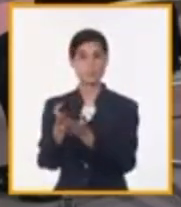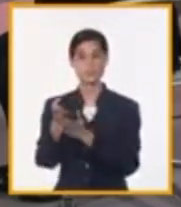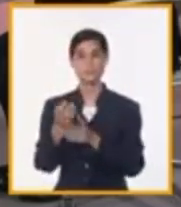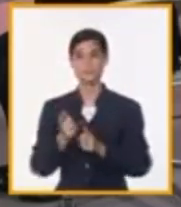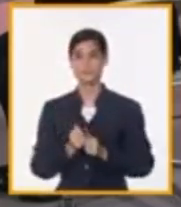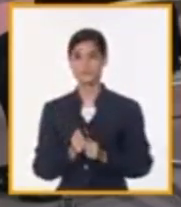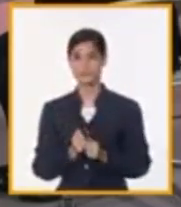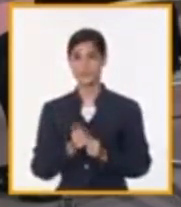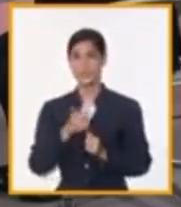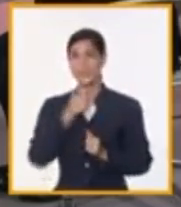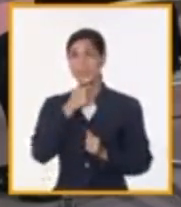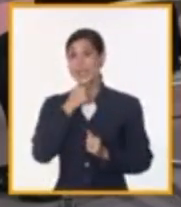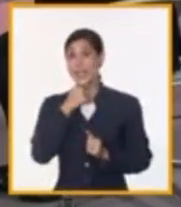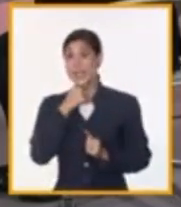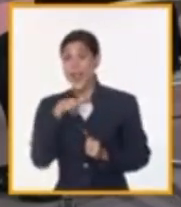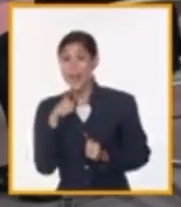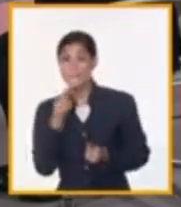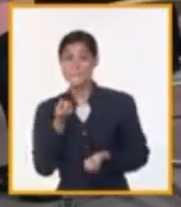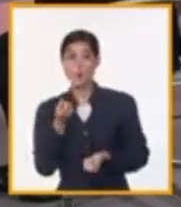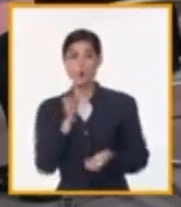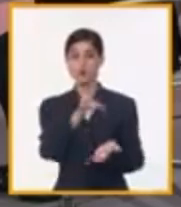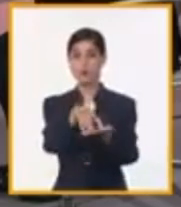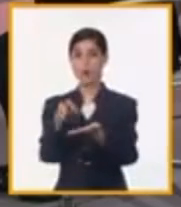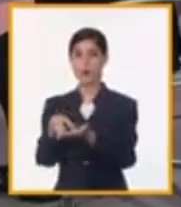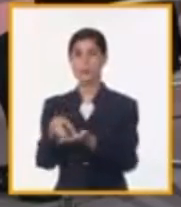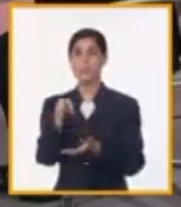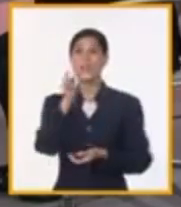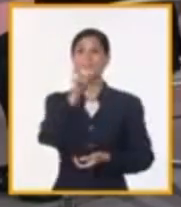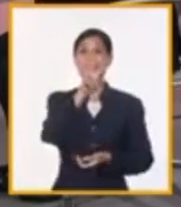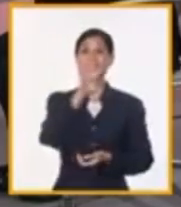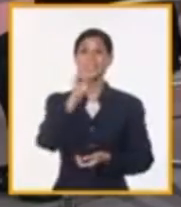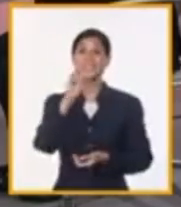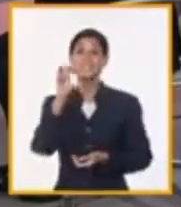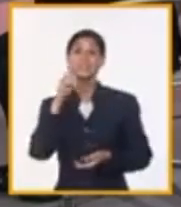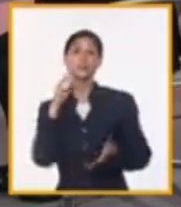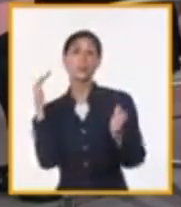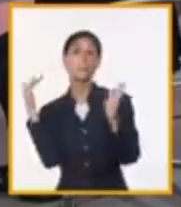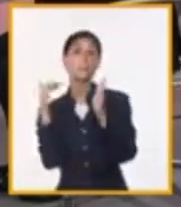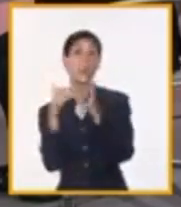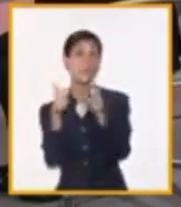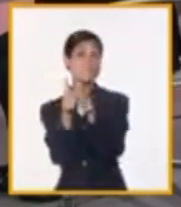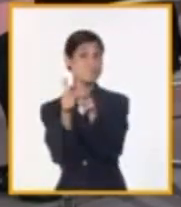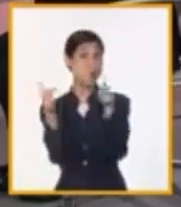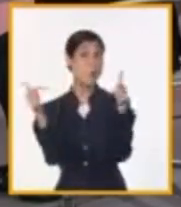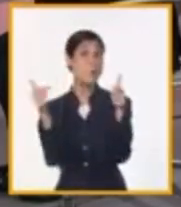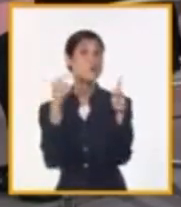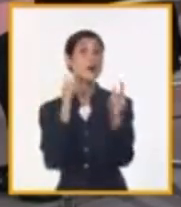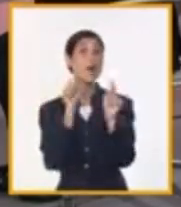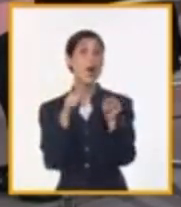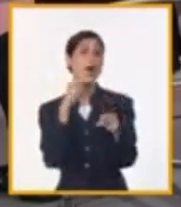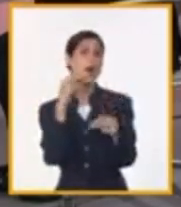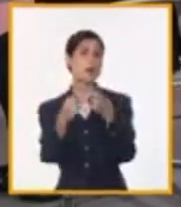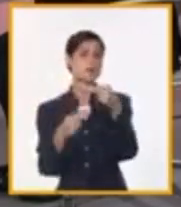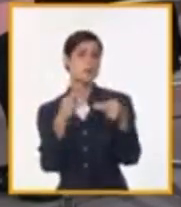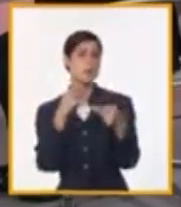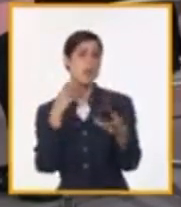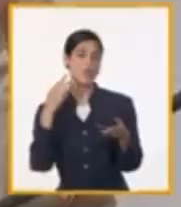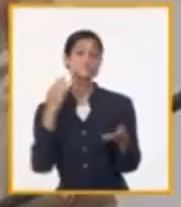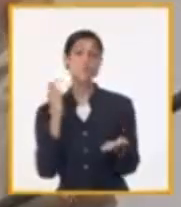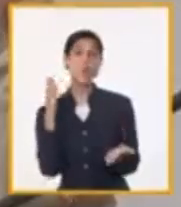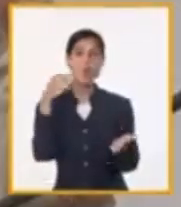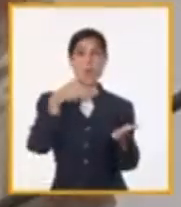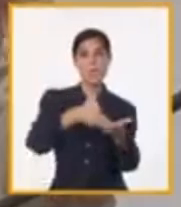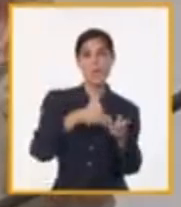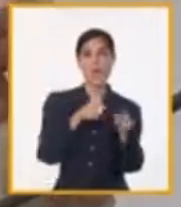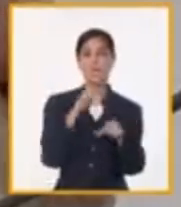300,000 colonos israelíes que fueron allí eh que van allí a hacer dinero y enriquecerse en las tierras de